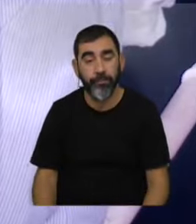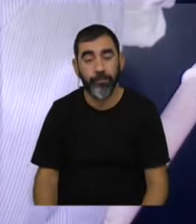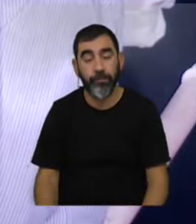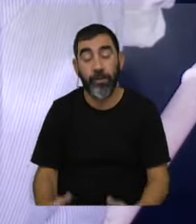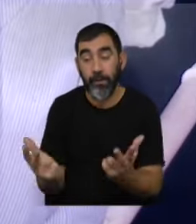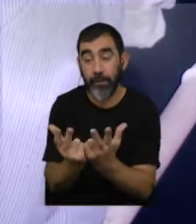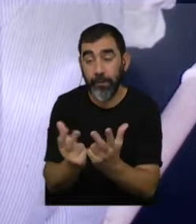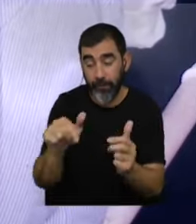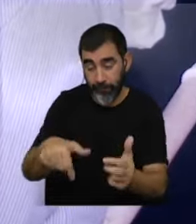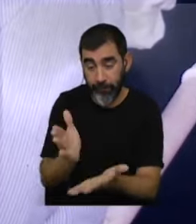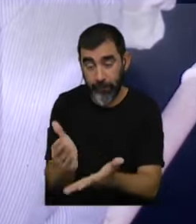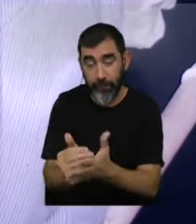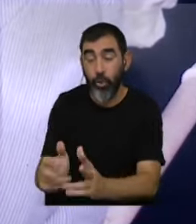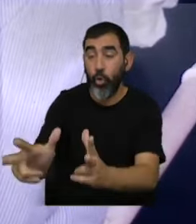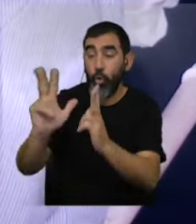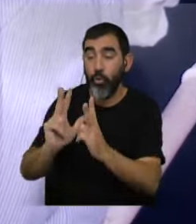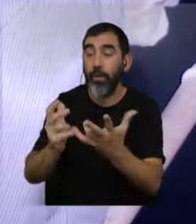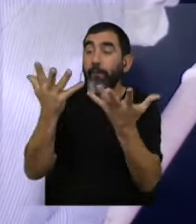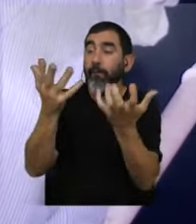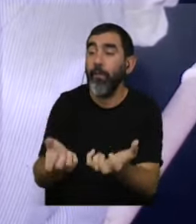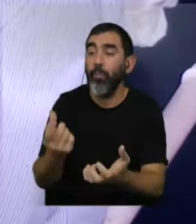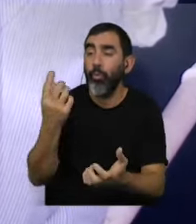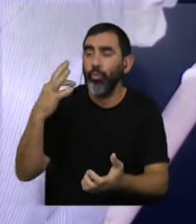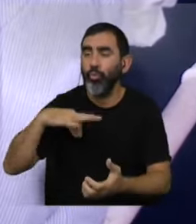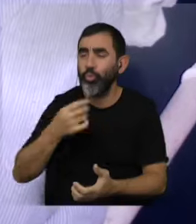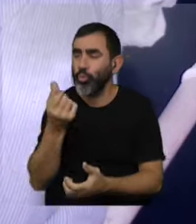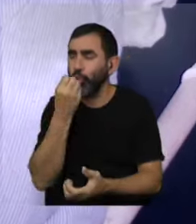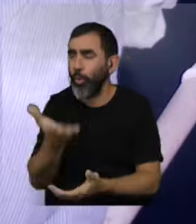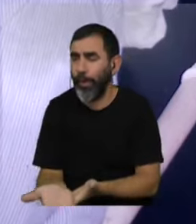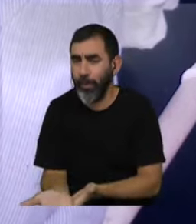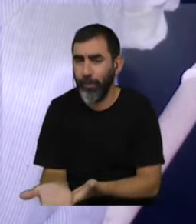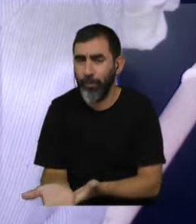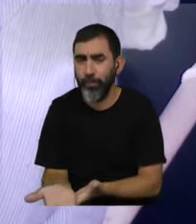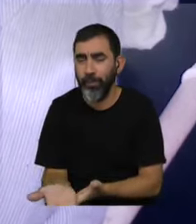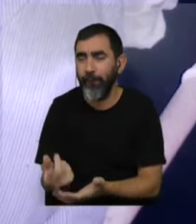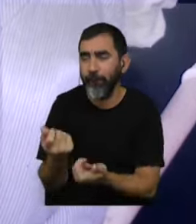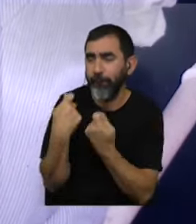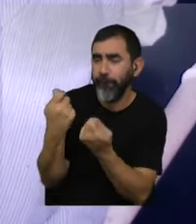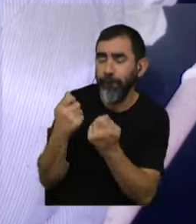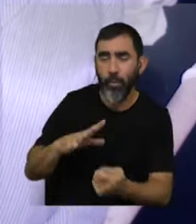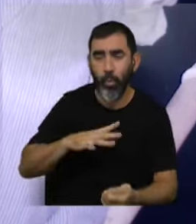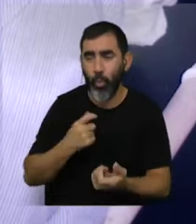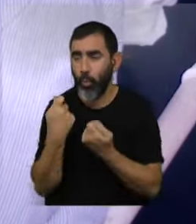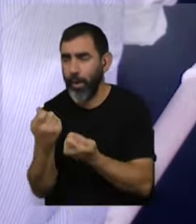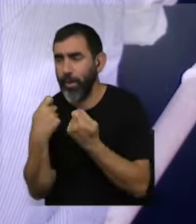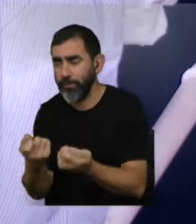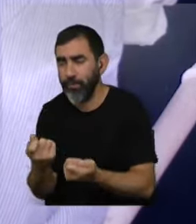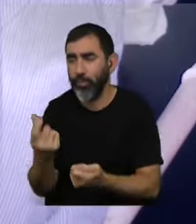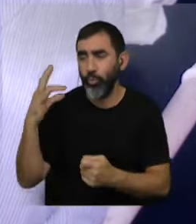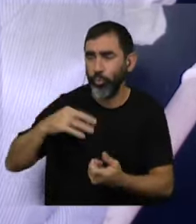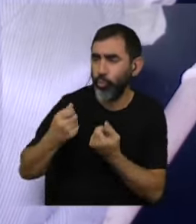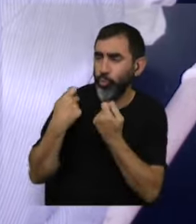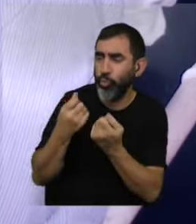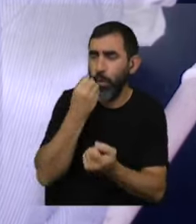en 33 nos dicen queremos que nos rinda más el bolsillo quiero que me rinda más la jubilación quiero que me rinda más el